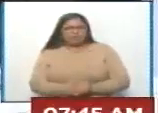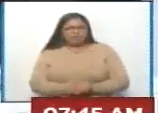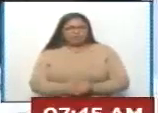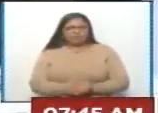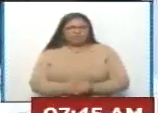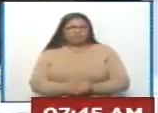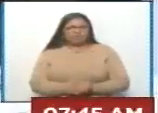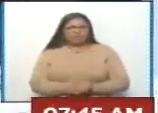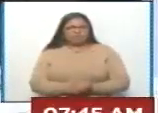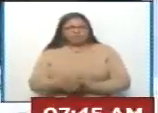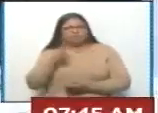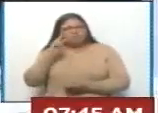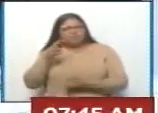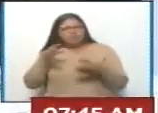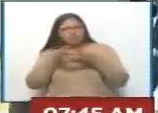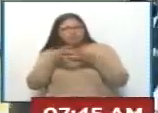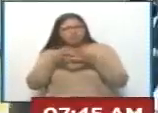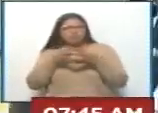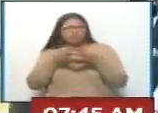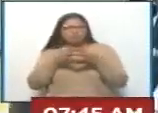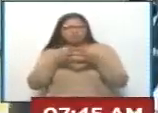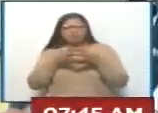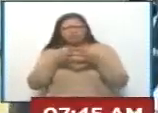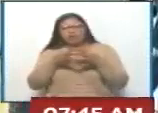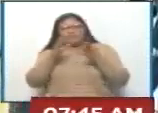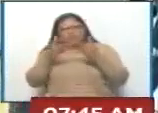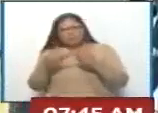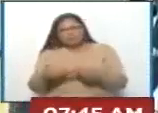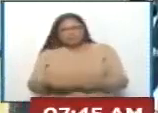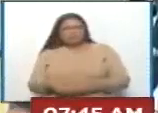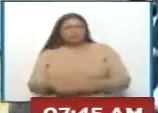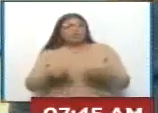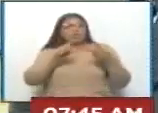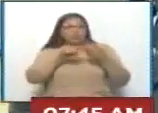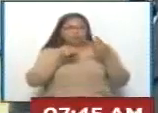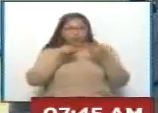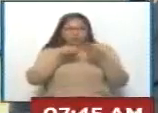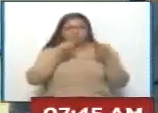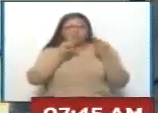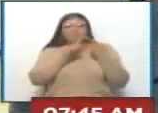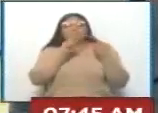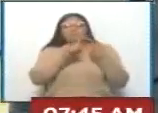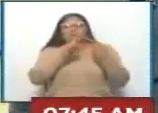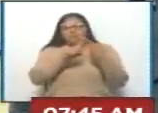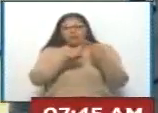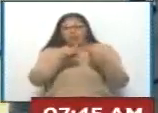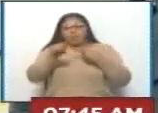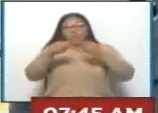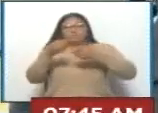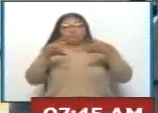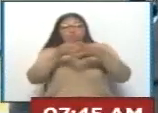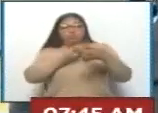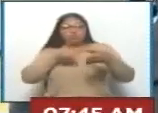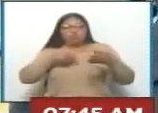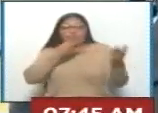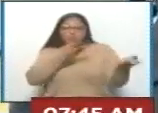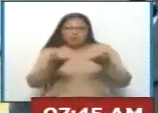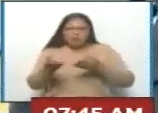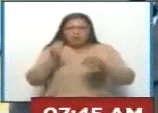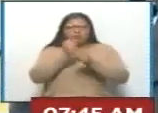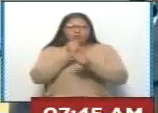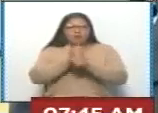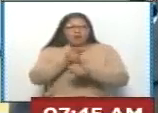como sector empresarial. Mira, dos cositas. En primer lugar, en la próxima reunión nuestra vamos a invitar a los